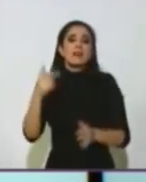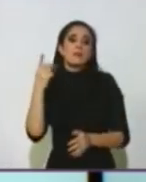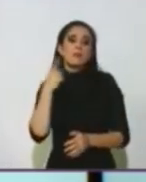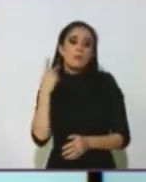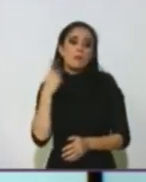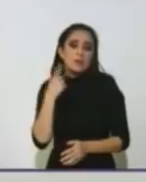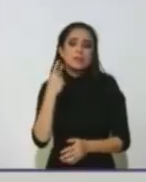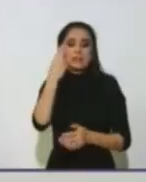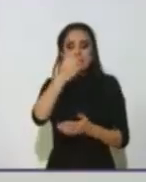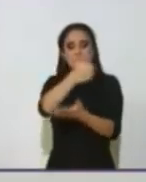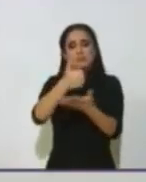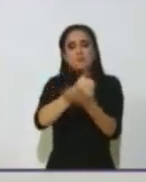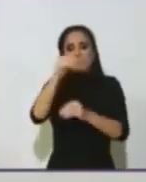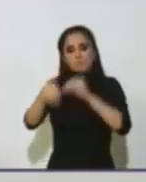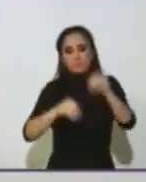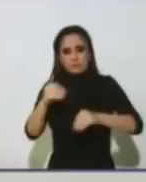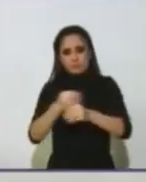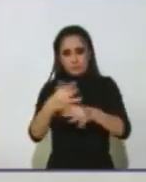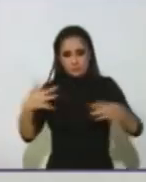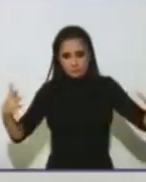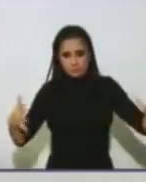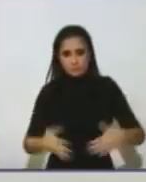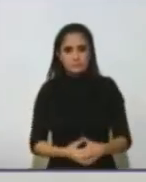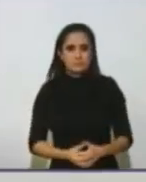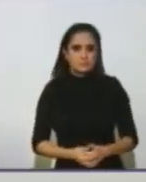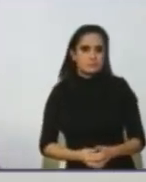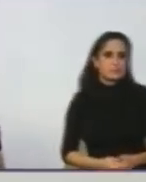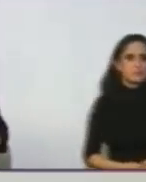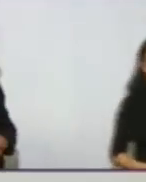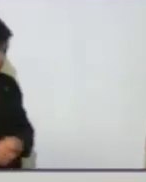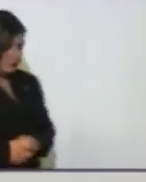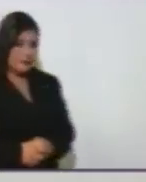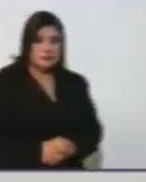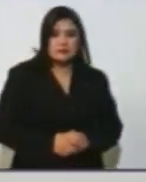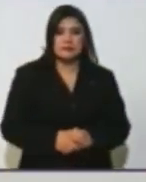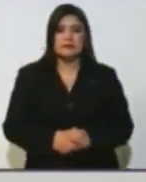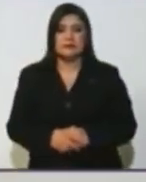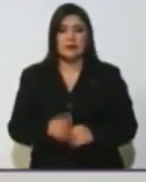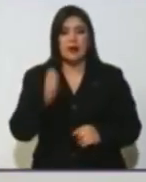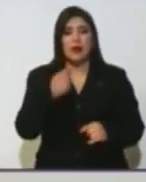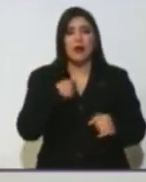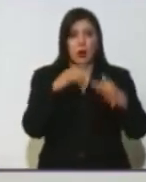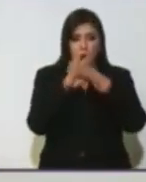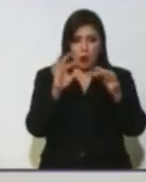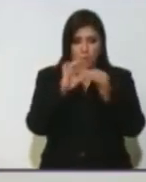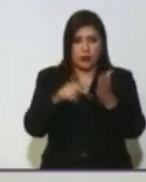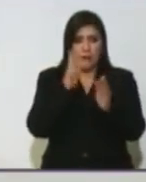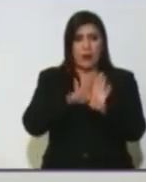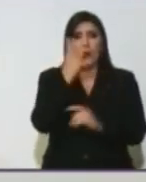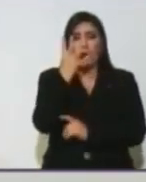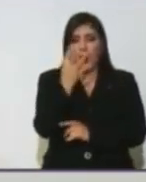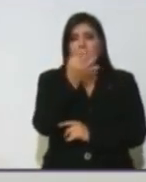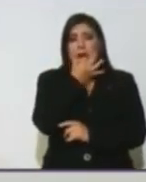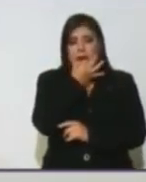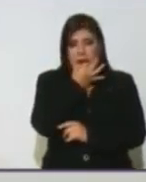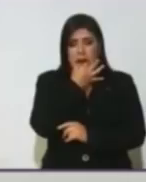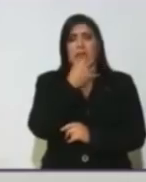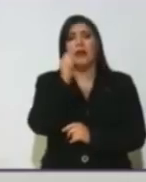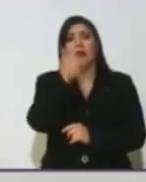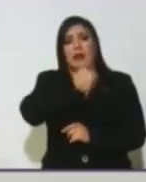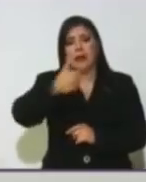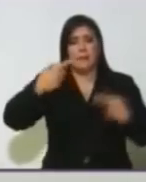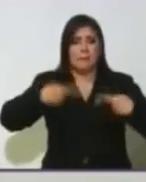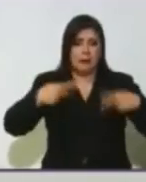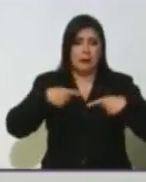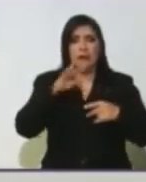bueno cerramos entonces la presentación del tema y les reitero cuatro minutos cada quien